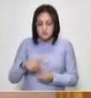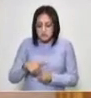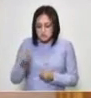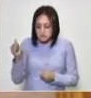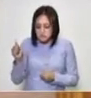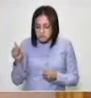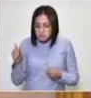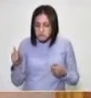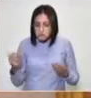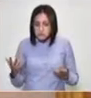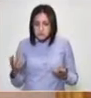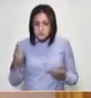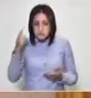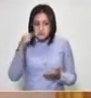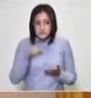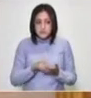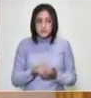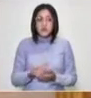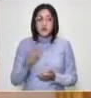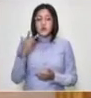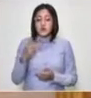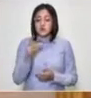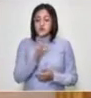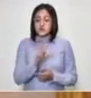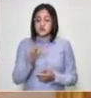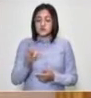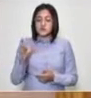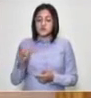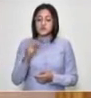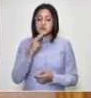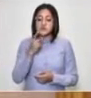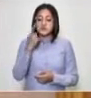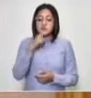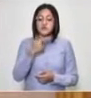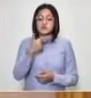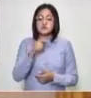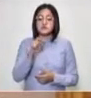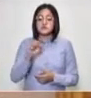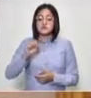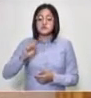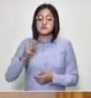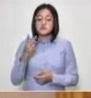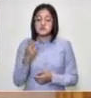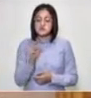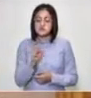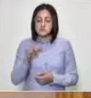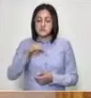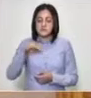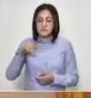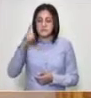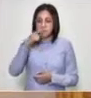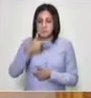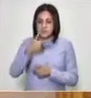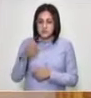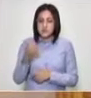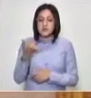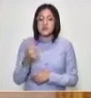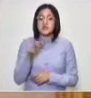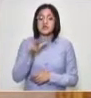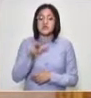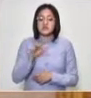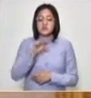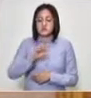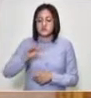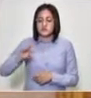vacías. Se aseguraron 8 cartuchos útiles calibre 7.62 y 18